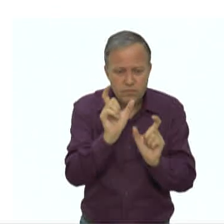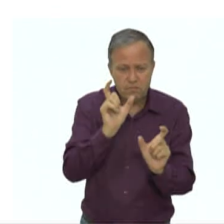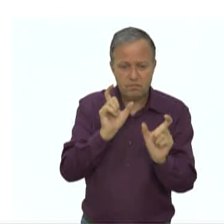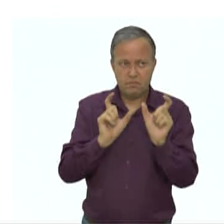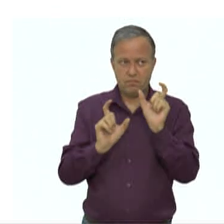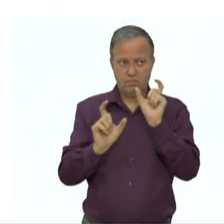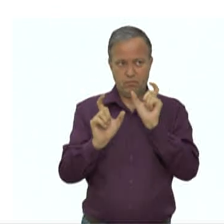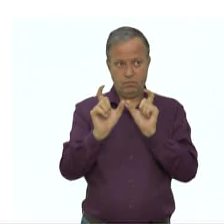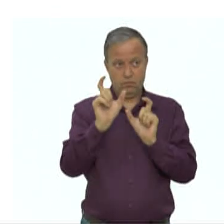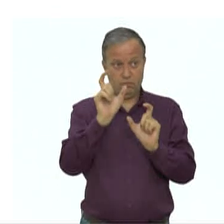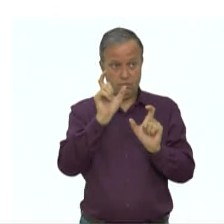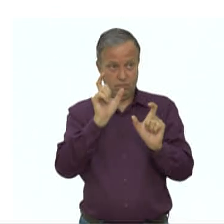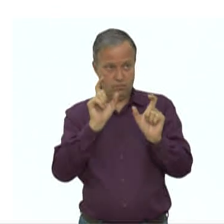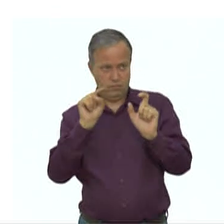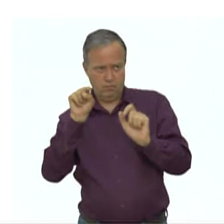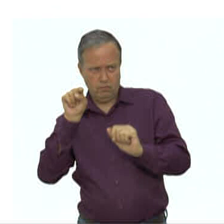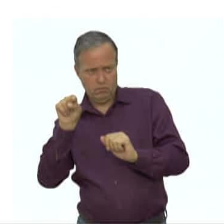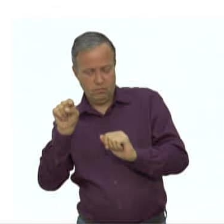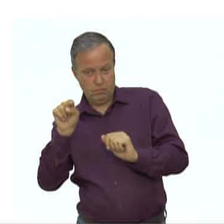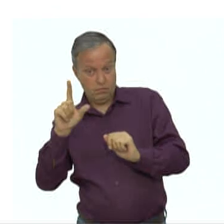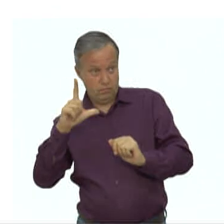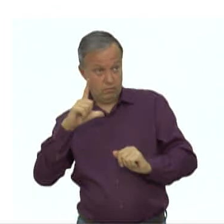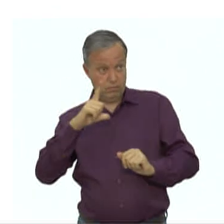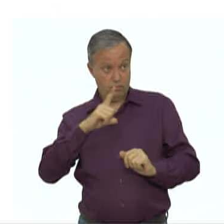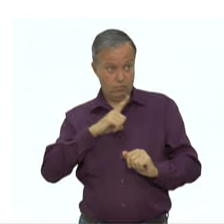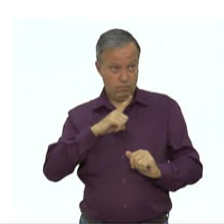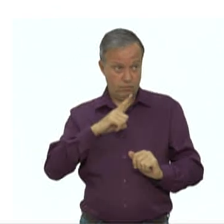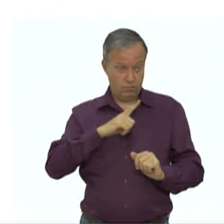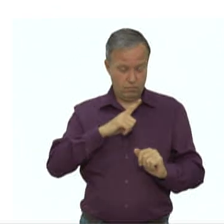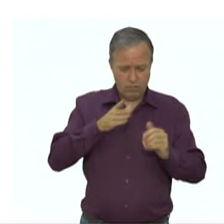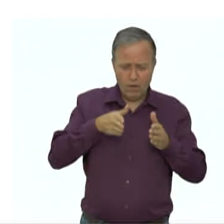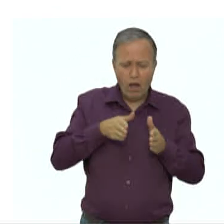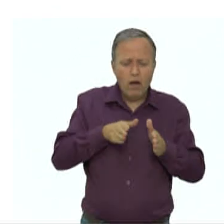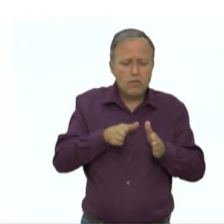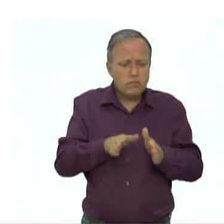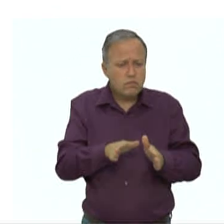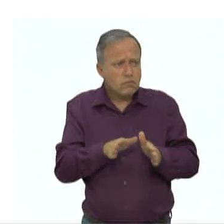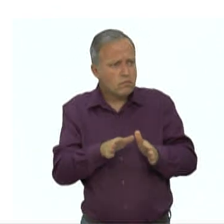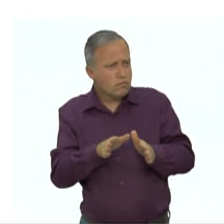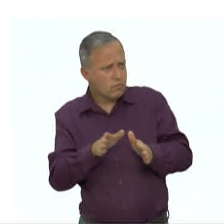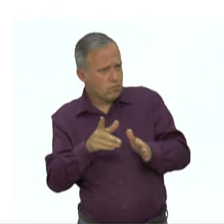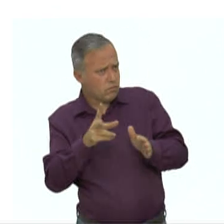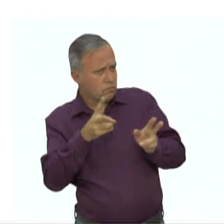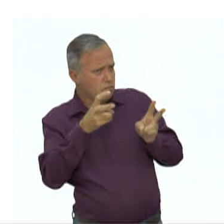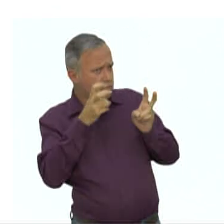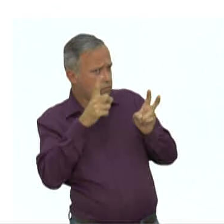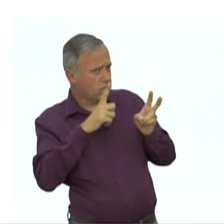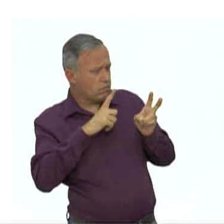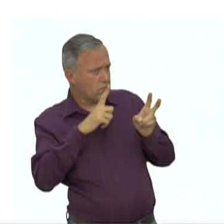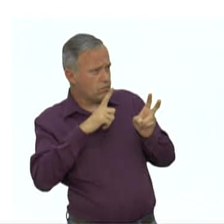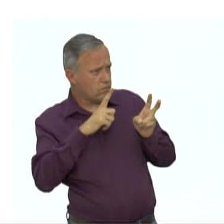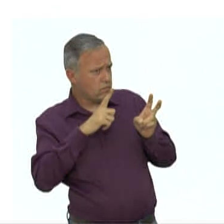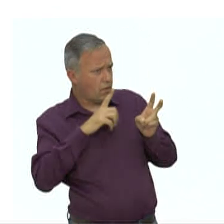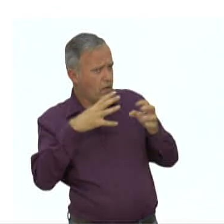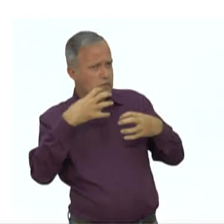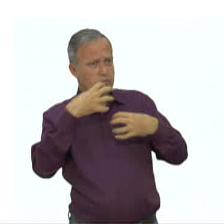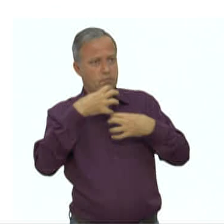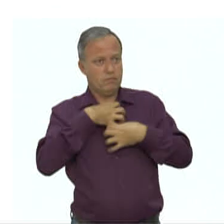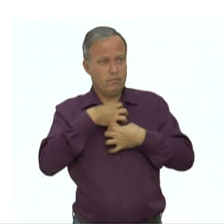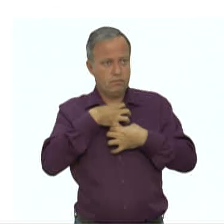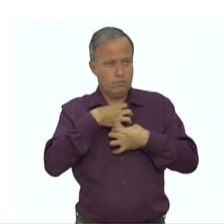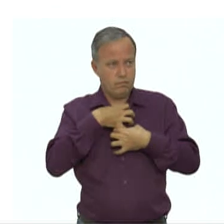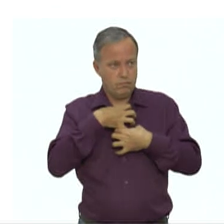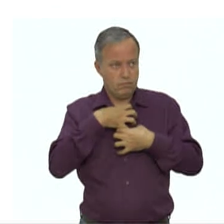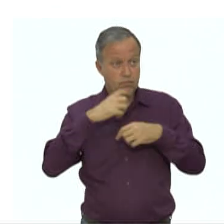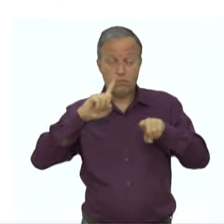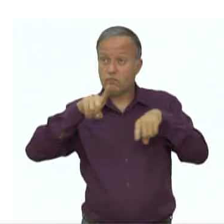palabras. Para eso había nacido. Esa iba a ser mi manera de estar